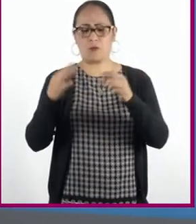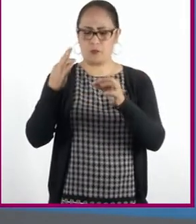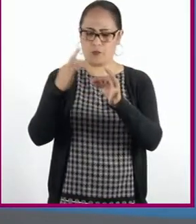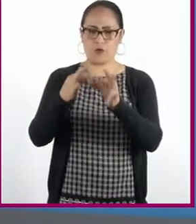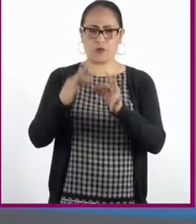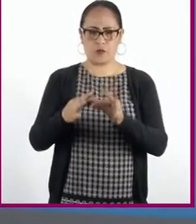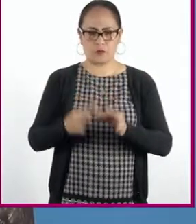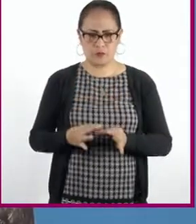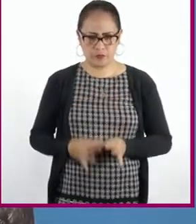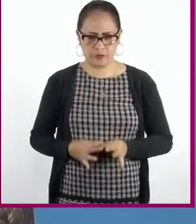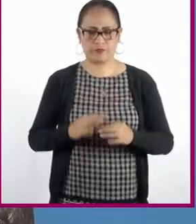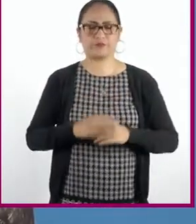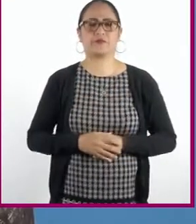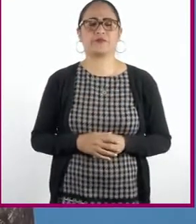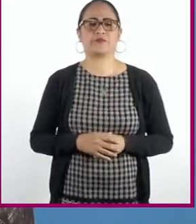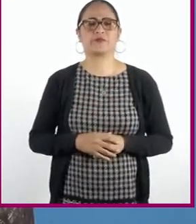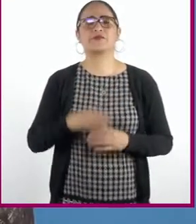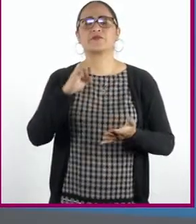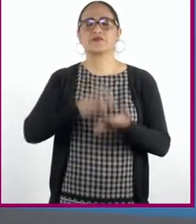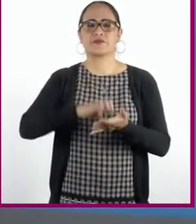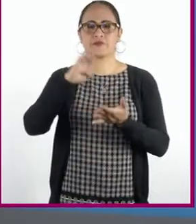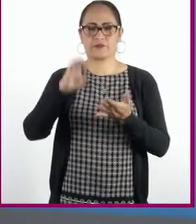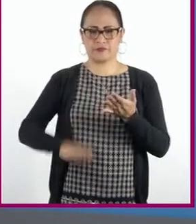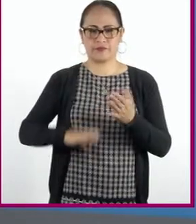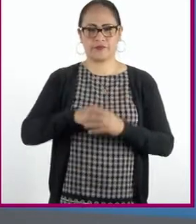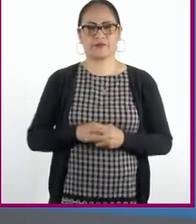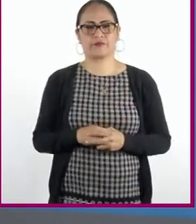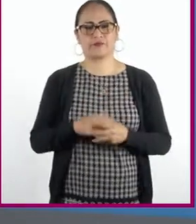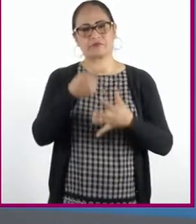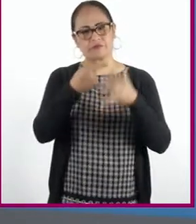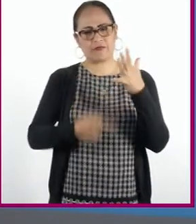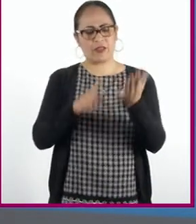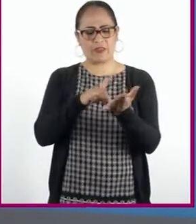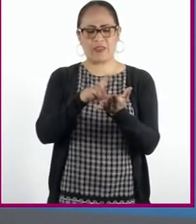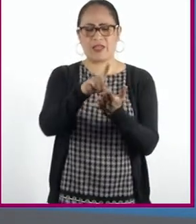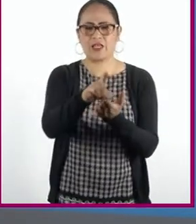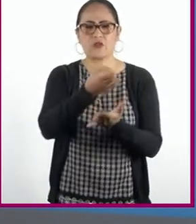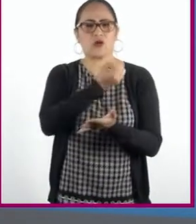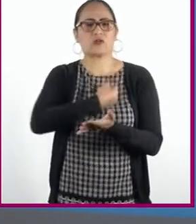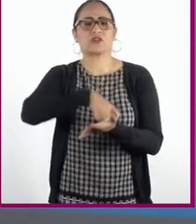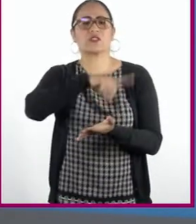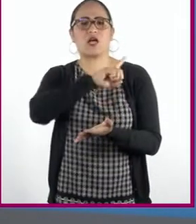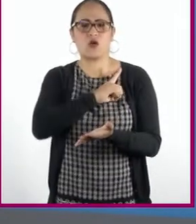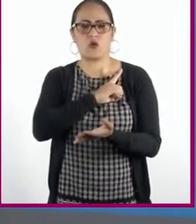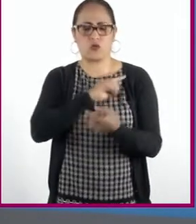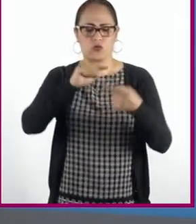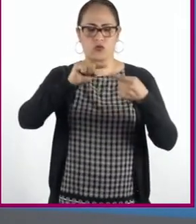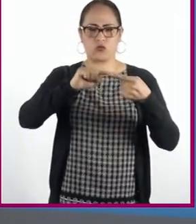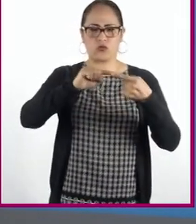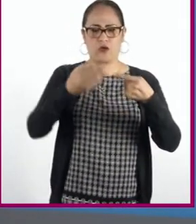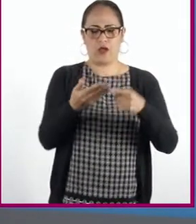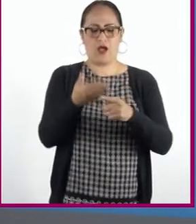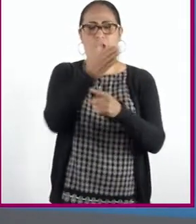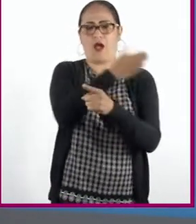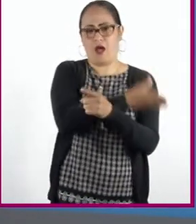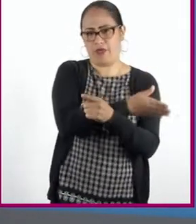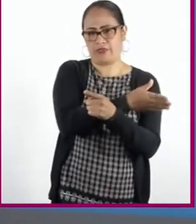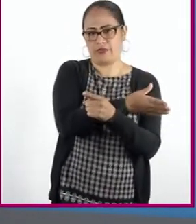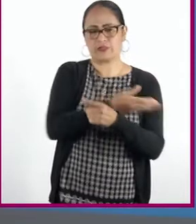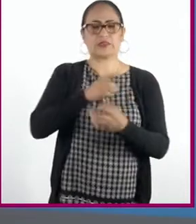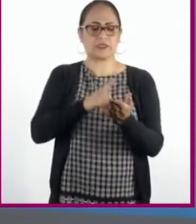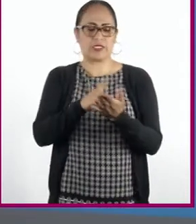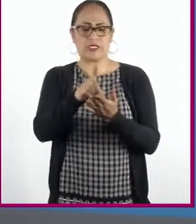de otros derechos. Por ejemplo, el ejercicio efectivo del derecho a la salud puede depender del ejercicio efectivo del